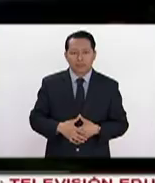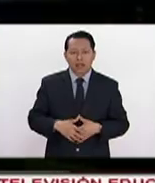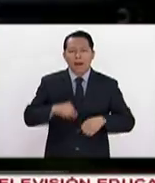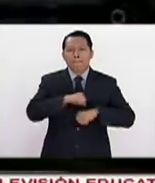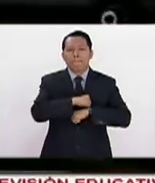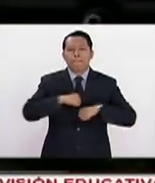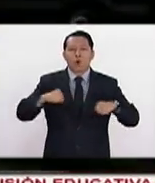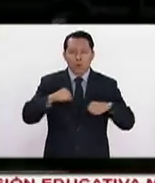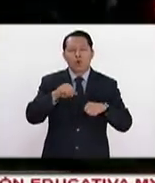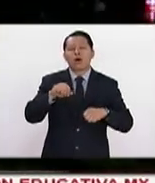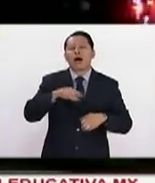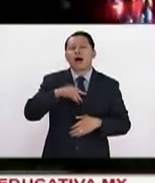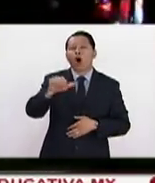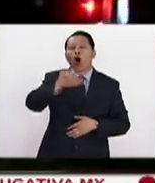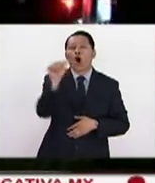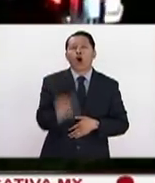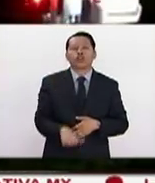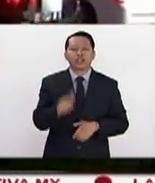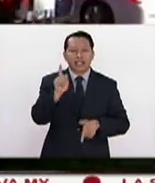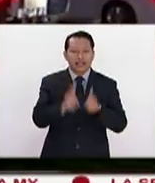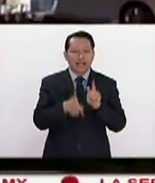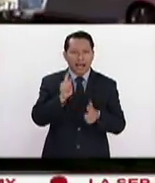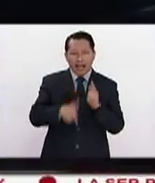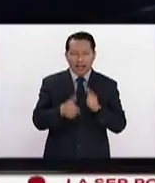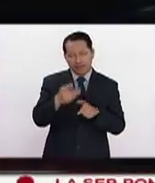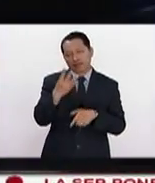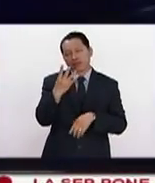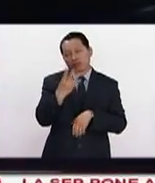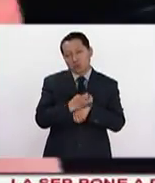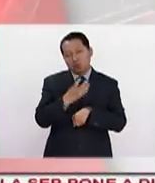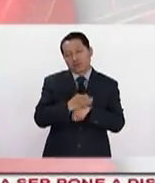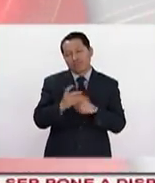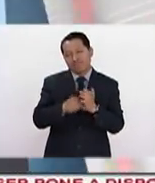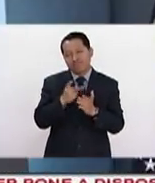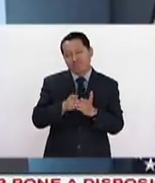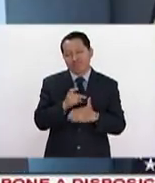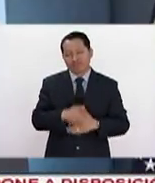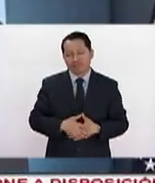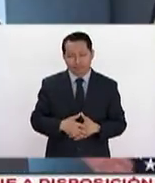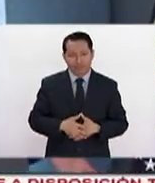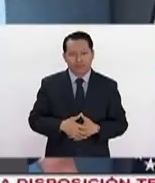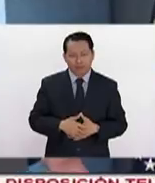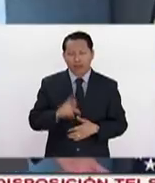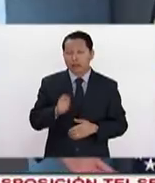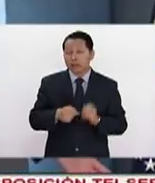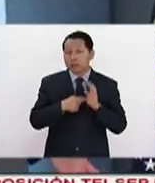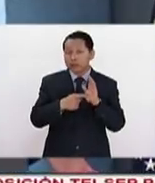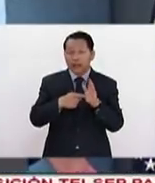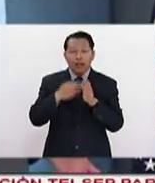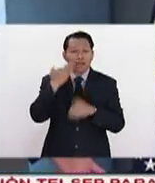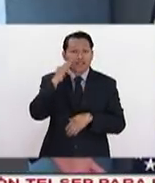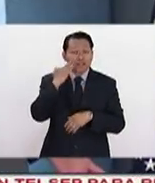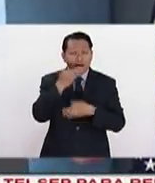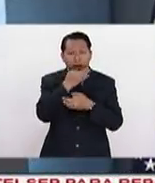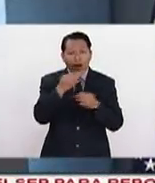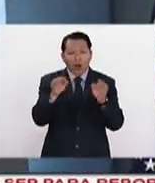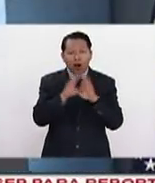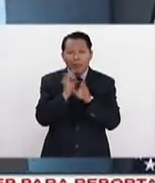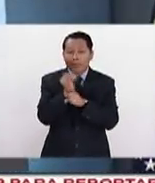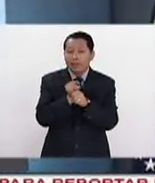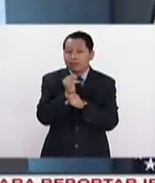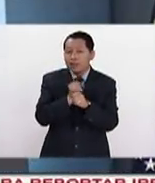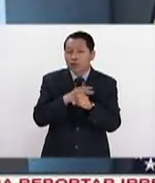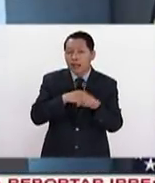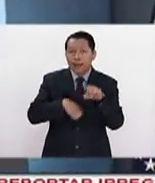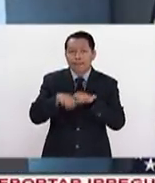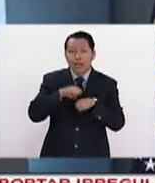Explota paquete en Austin, Texas. Es el cuarto en lo que va del mes. Más adelante, Facebook anunció una investigación a